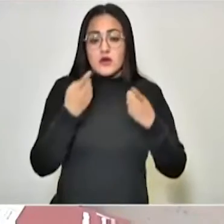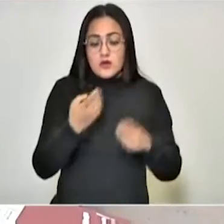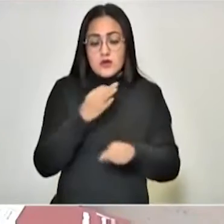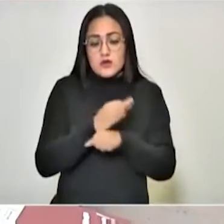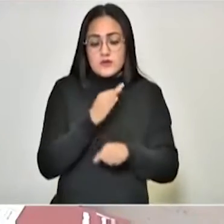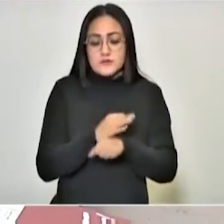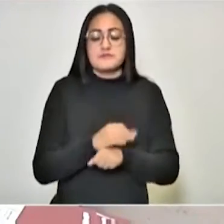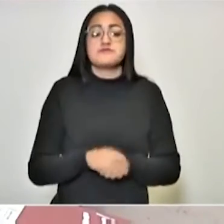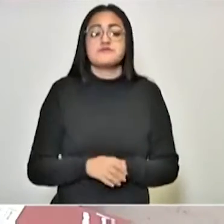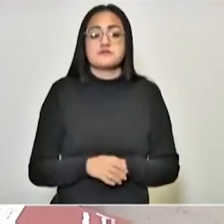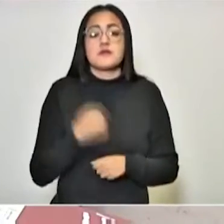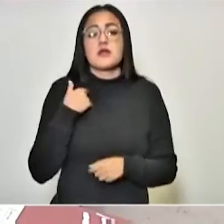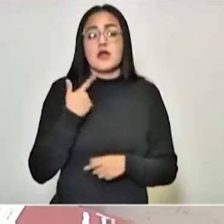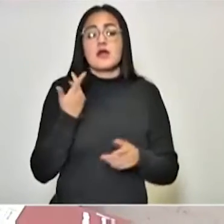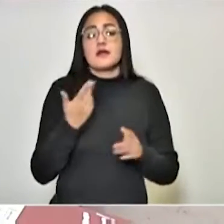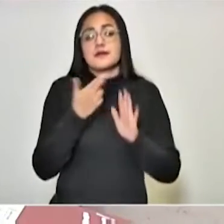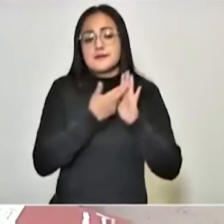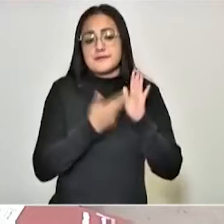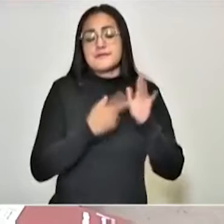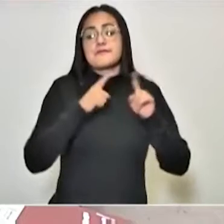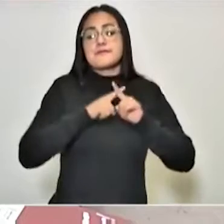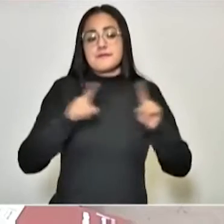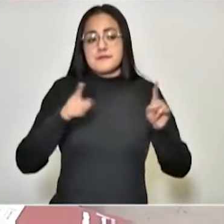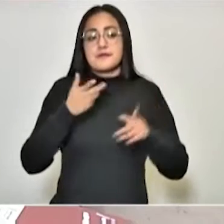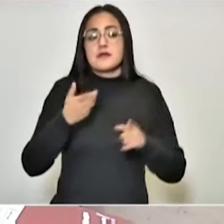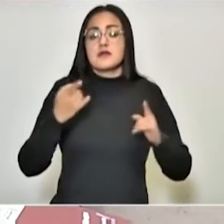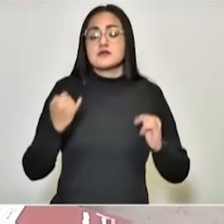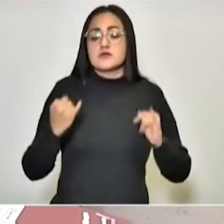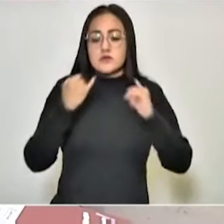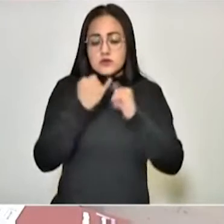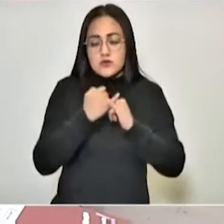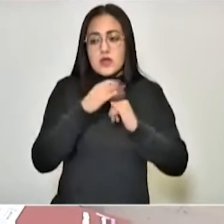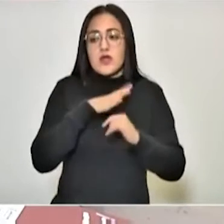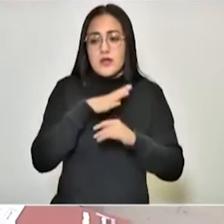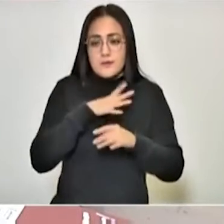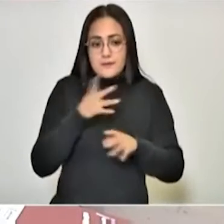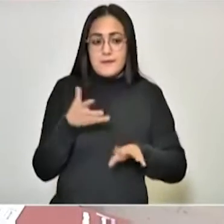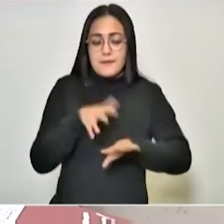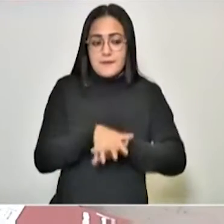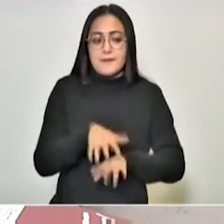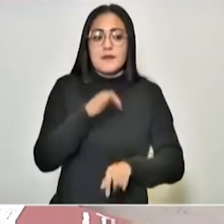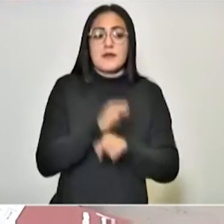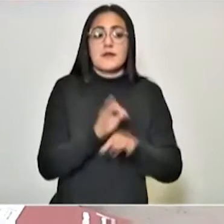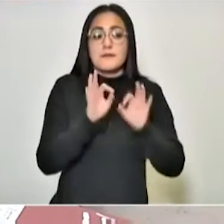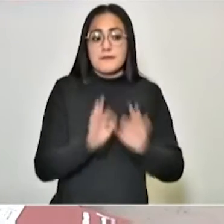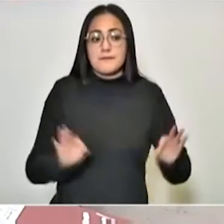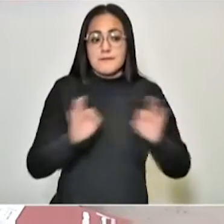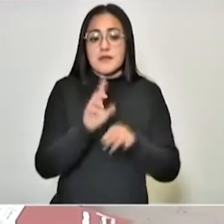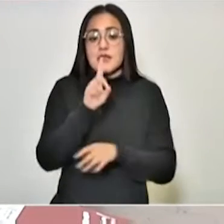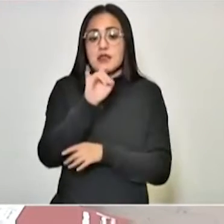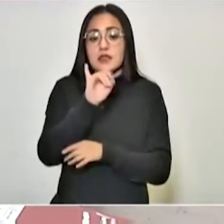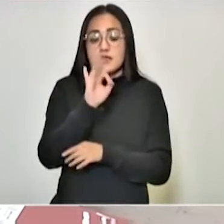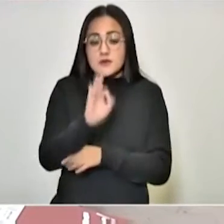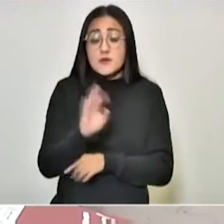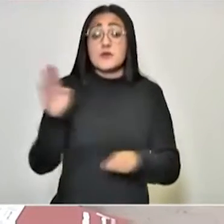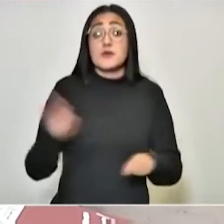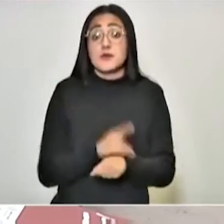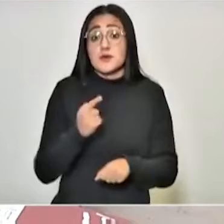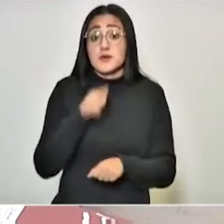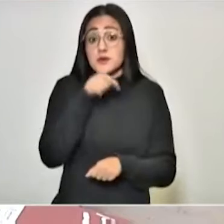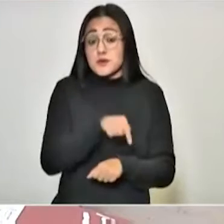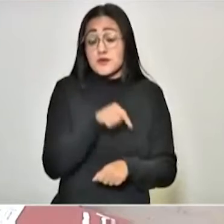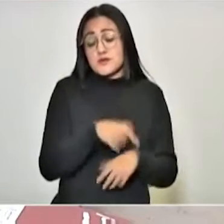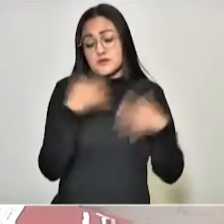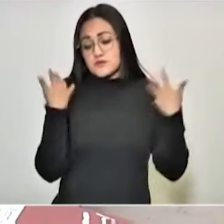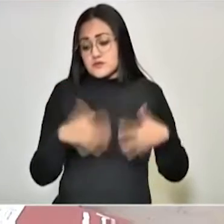Participamos en estas reglas, diversas dependencias y entidades. Aquí juega un papel primordial el DIF, porque es el órgano